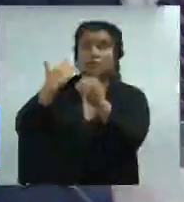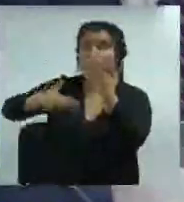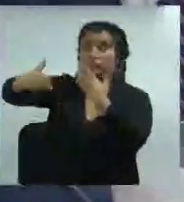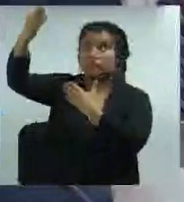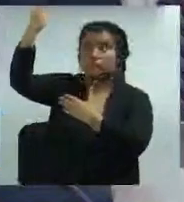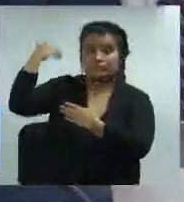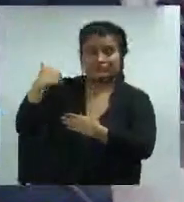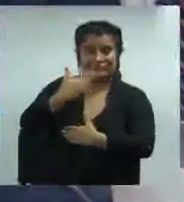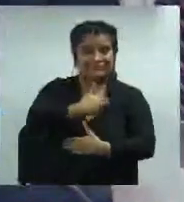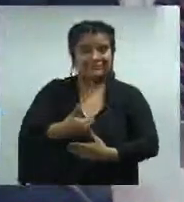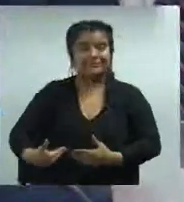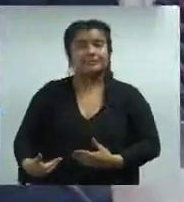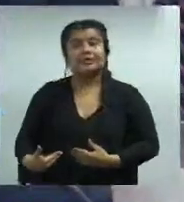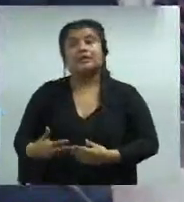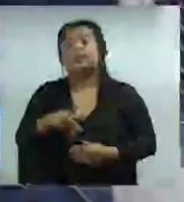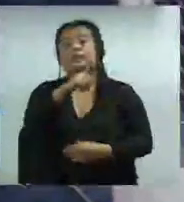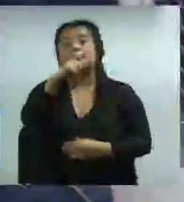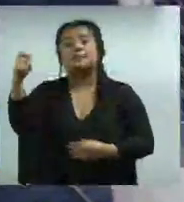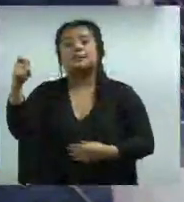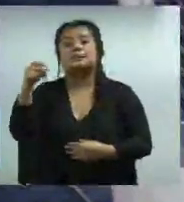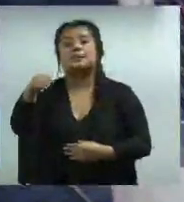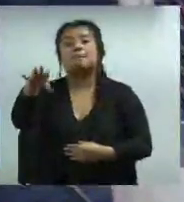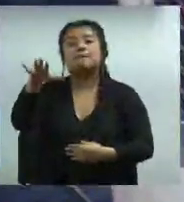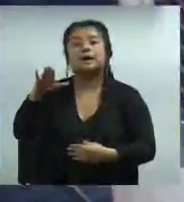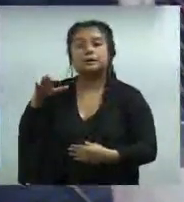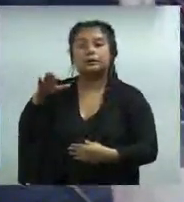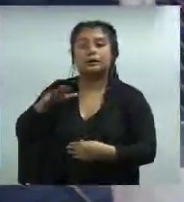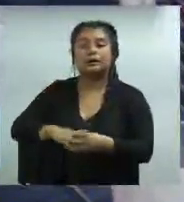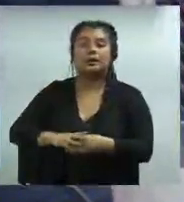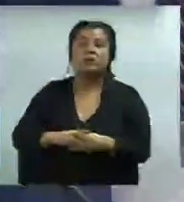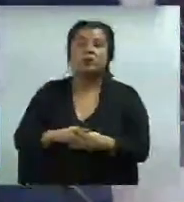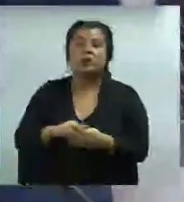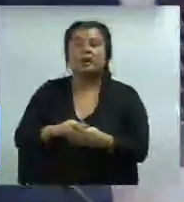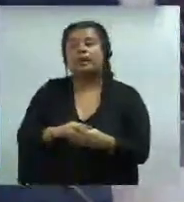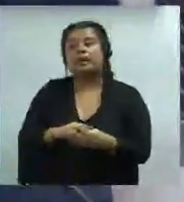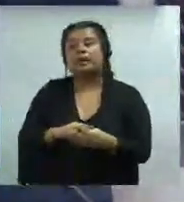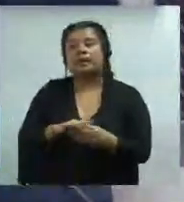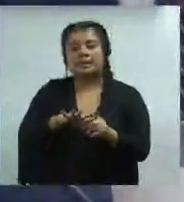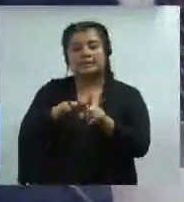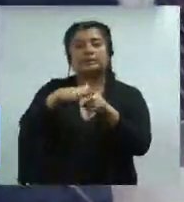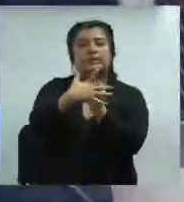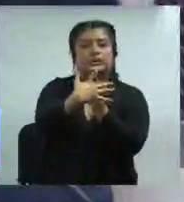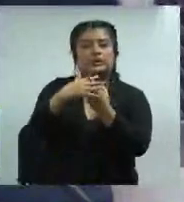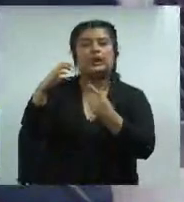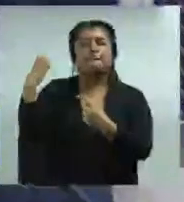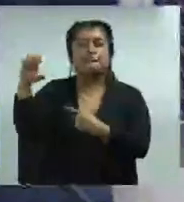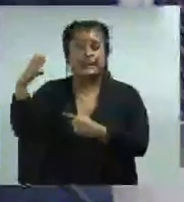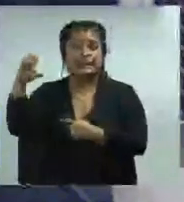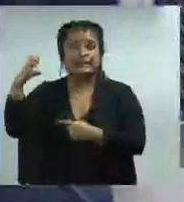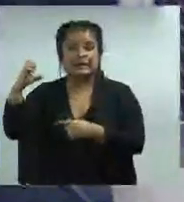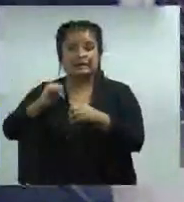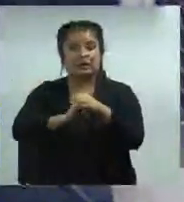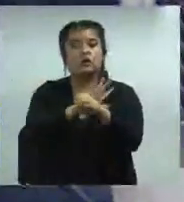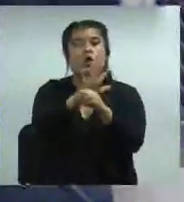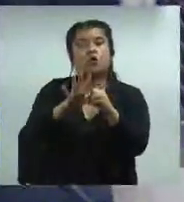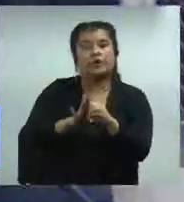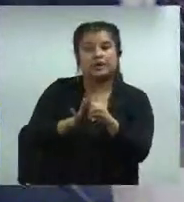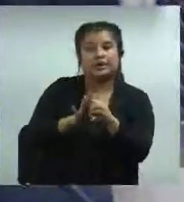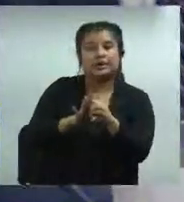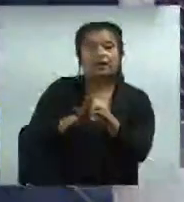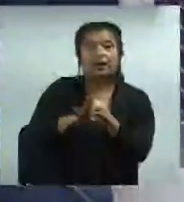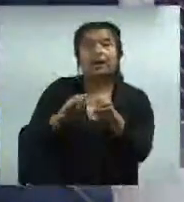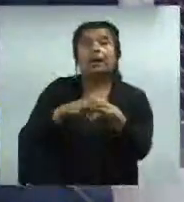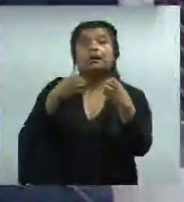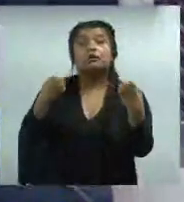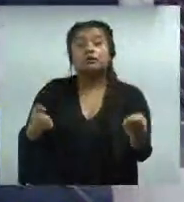el gobierno anterior, en el mes de marzo se declaró el estado de calamidad precisamente por COVID. Y fue un